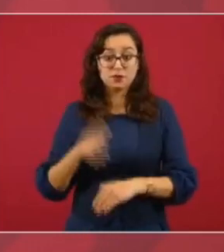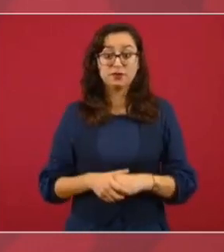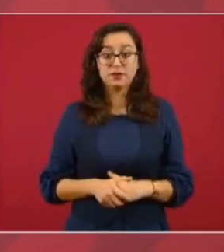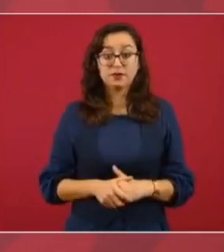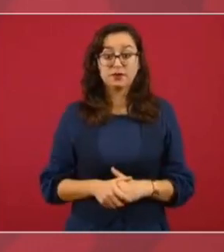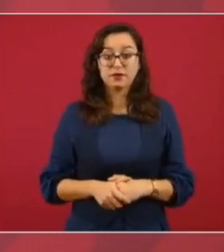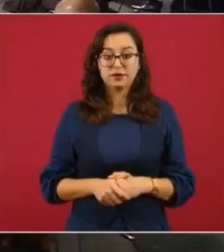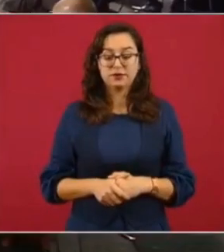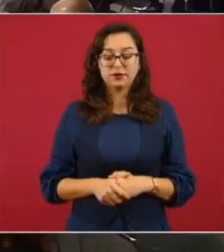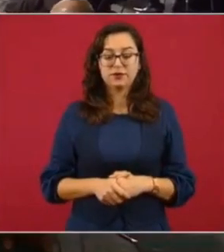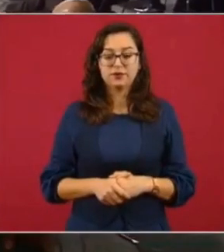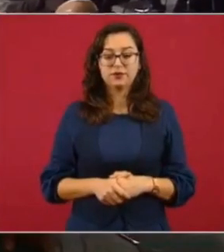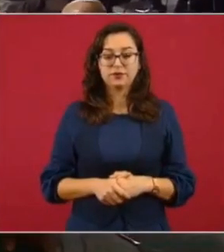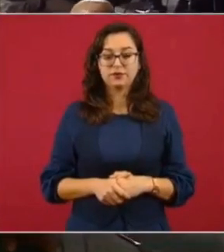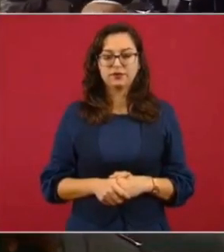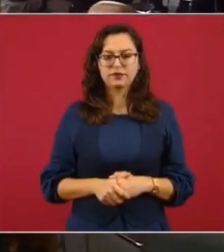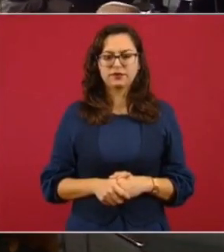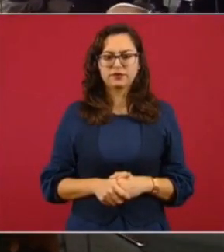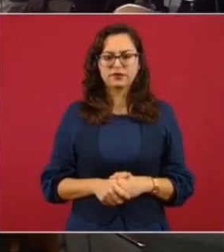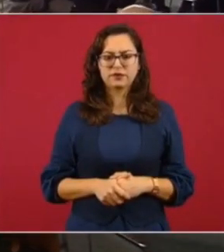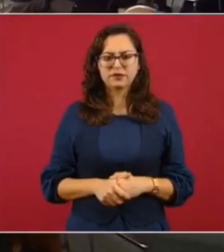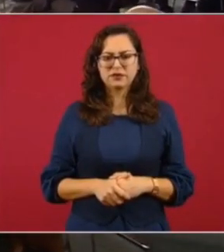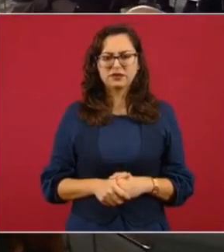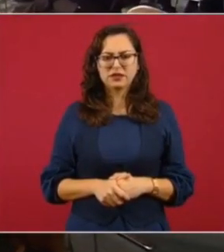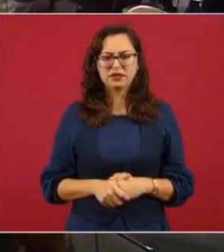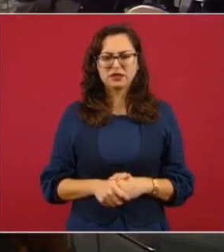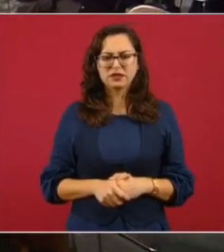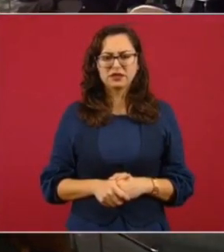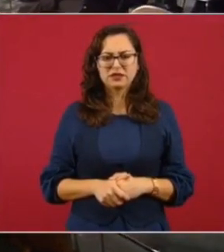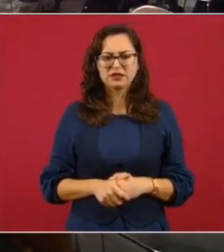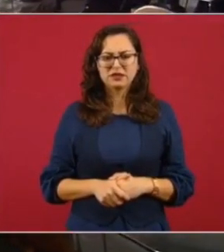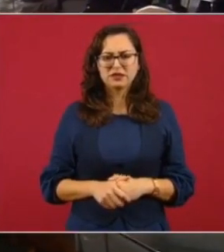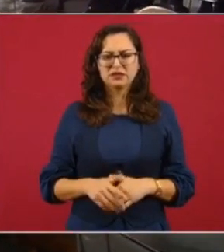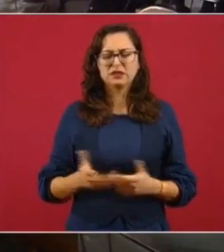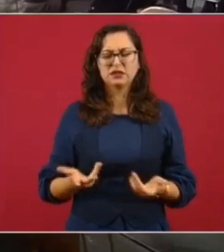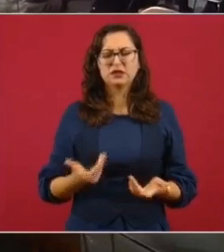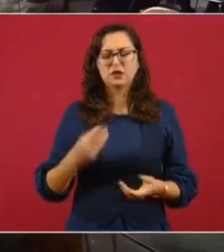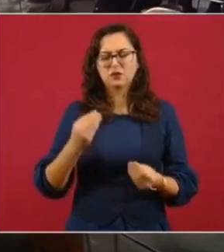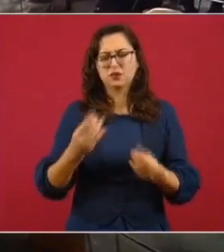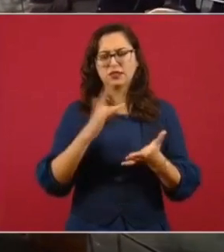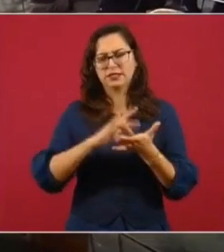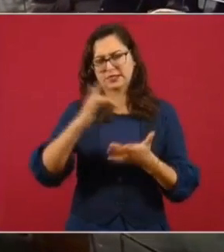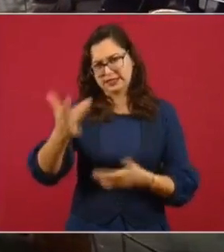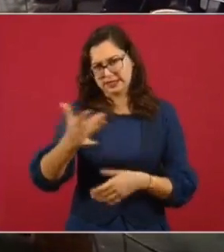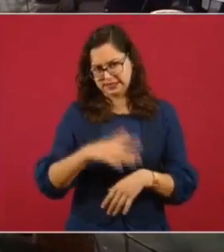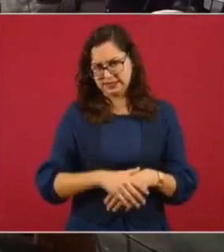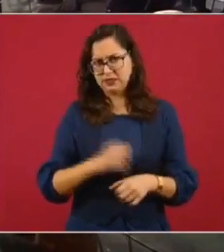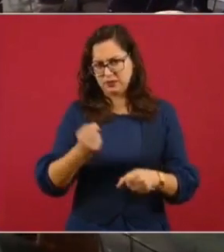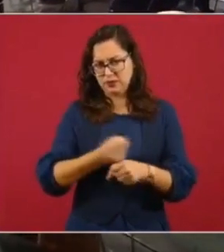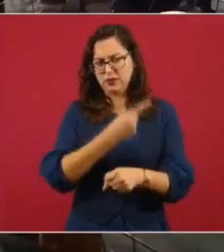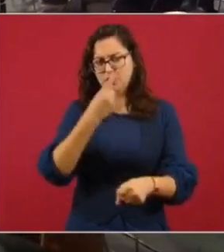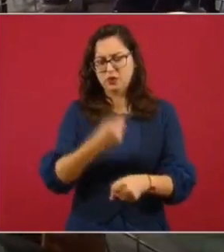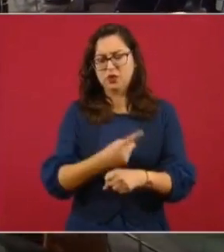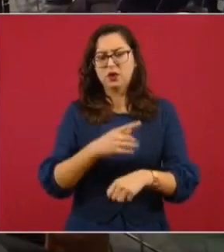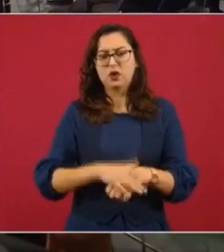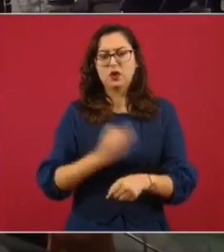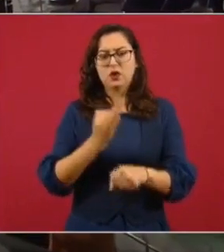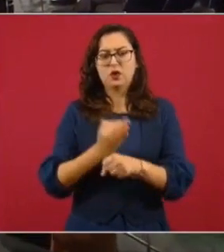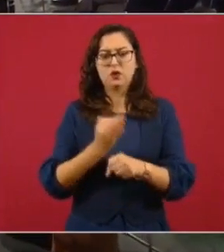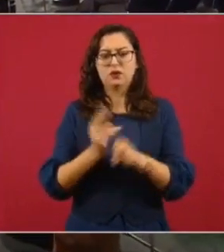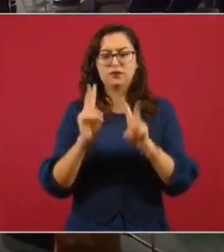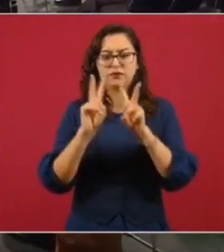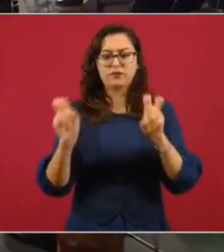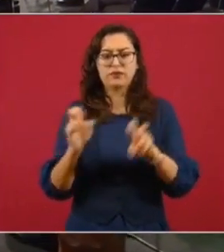Bueno. Muchas gracias. Juncal Solano del Charro Político de Jalisco, gracias por la oportunidad. Tomando el tema de las